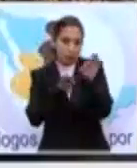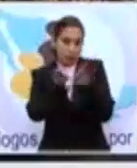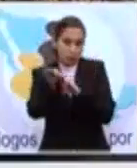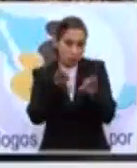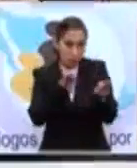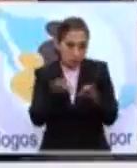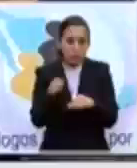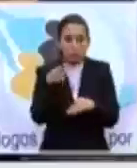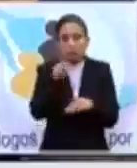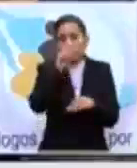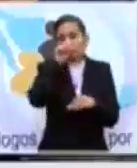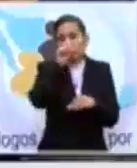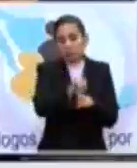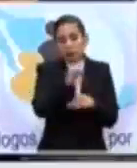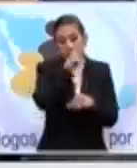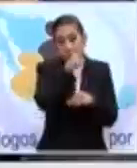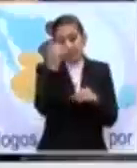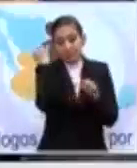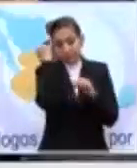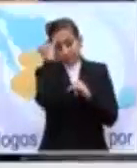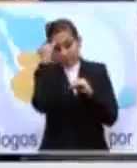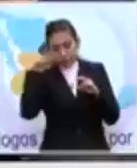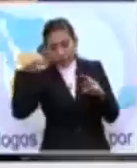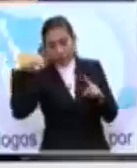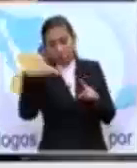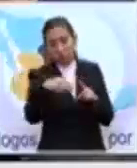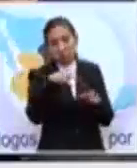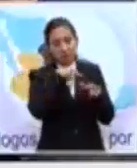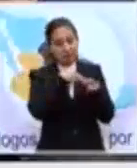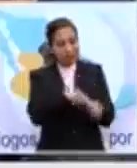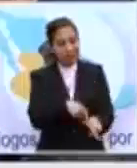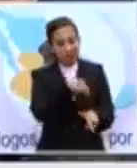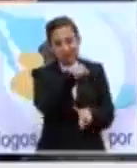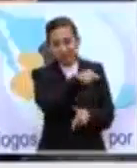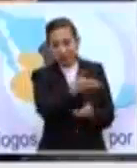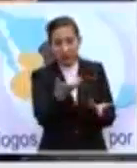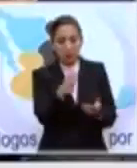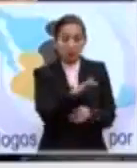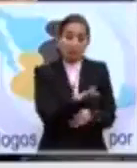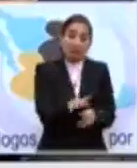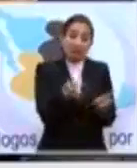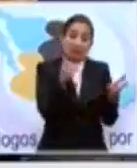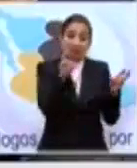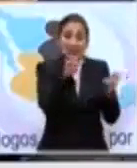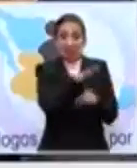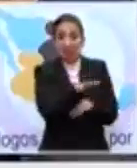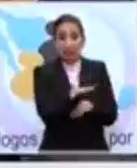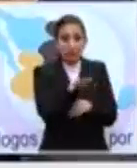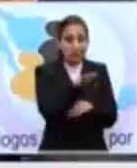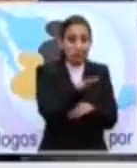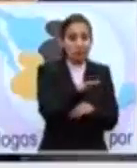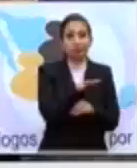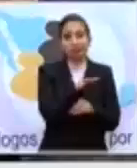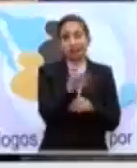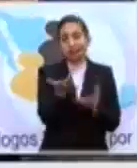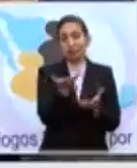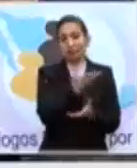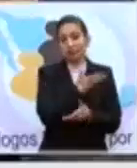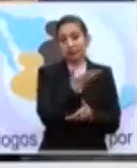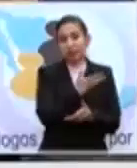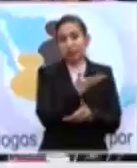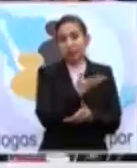sí en esa perspectiva que se tiene sigue siendo un aspecto que todavía